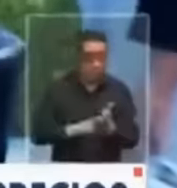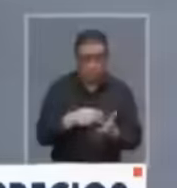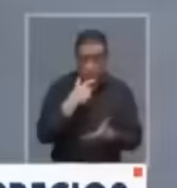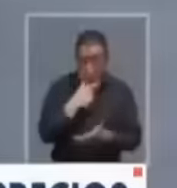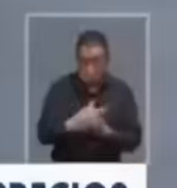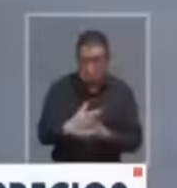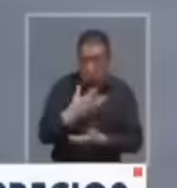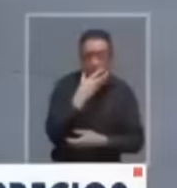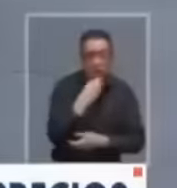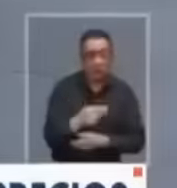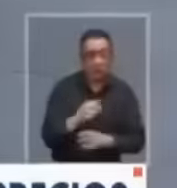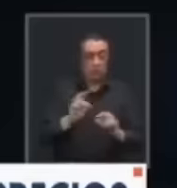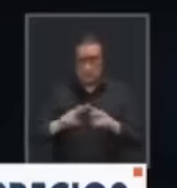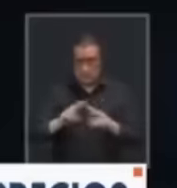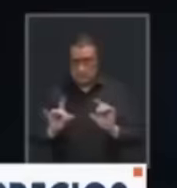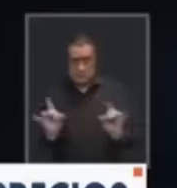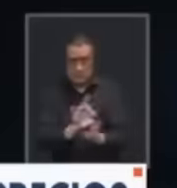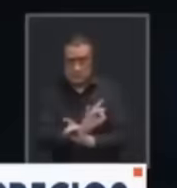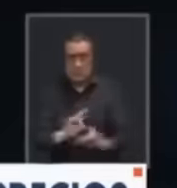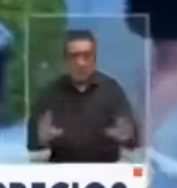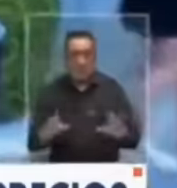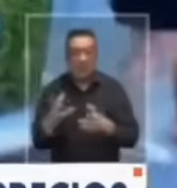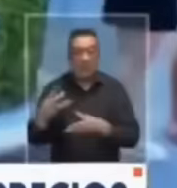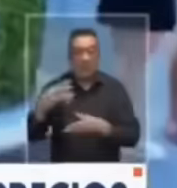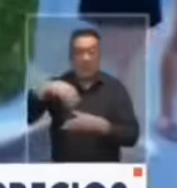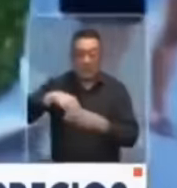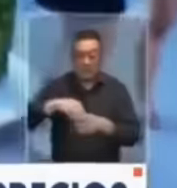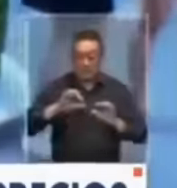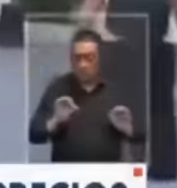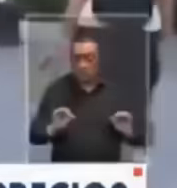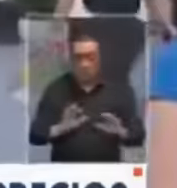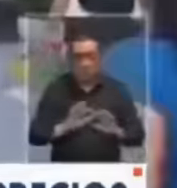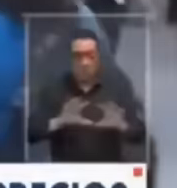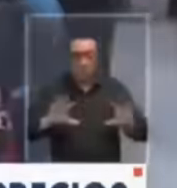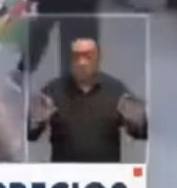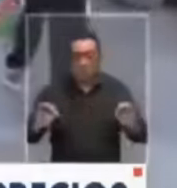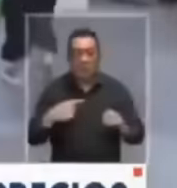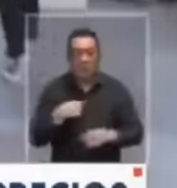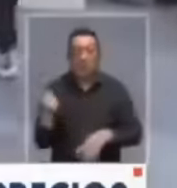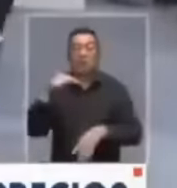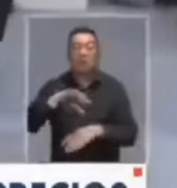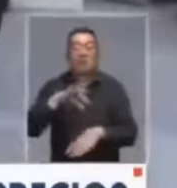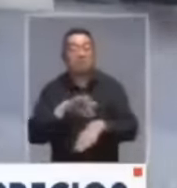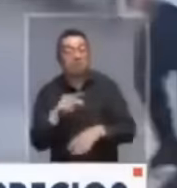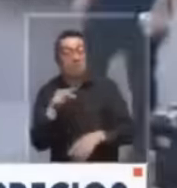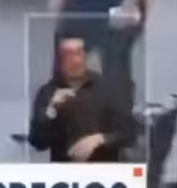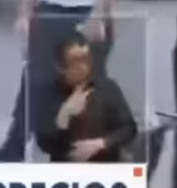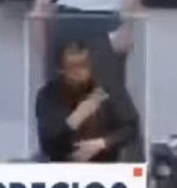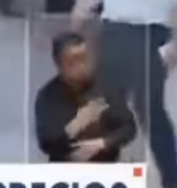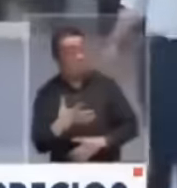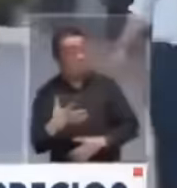bonito, se ve que está bien hecho, el interior bastante minimalista. Vine al médico. Me encontré con